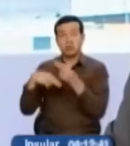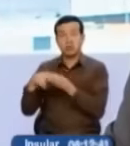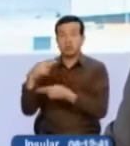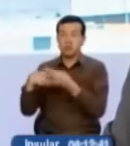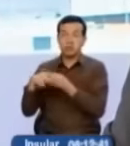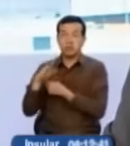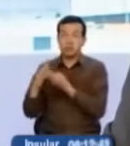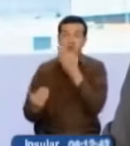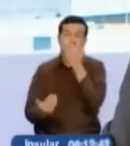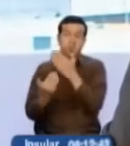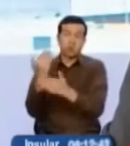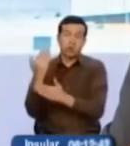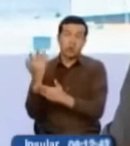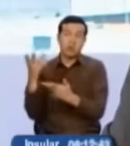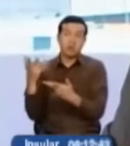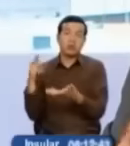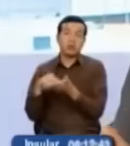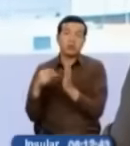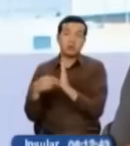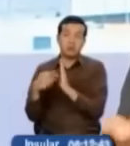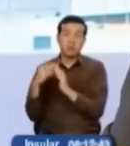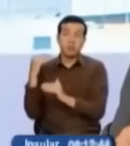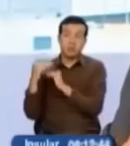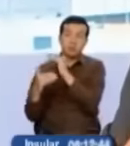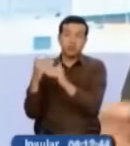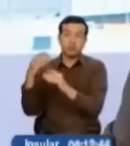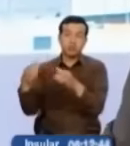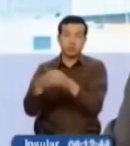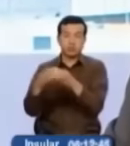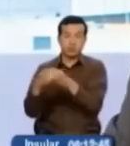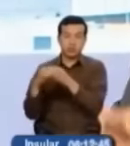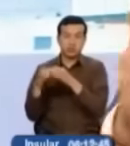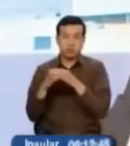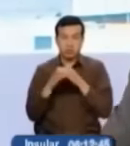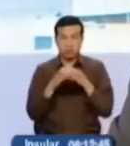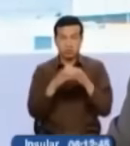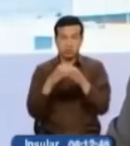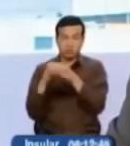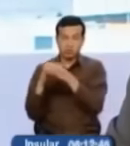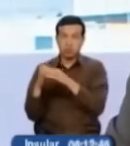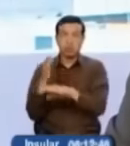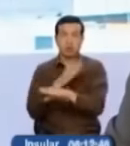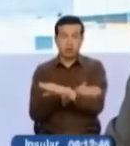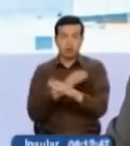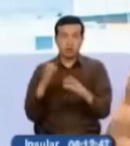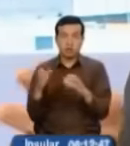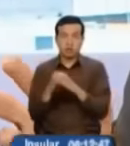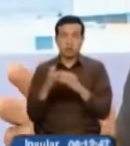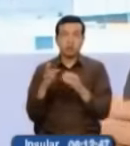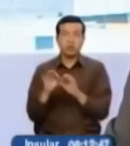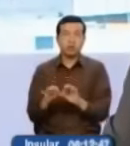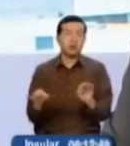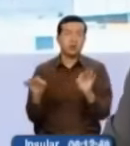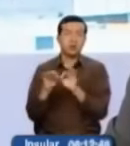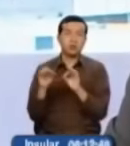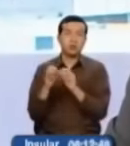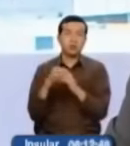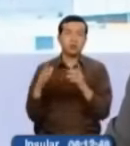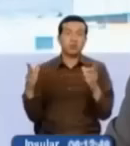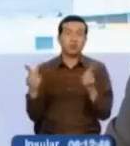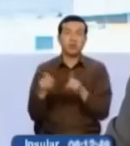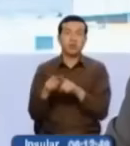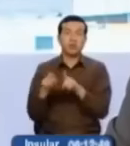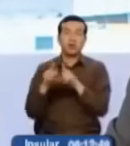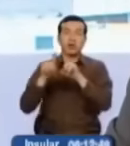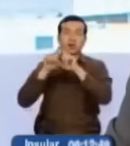popular solidaria, en base a los procesos de asociatividad que trataste tú en un programa anterior, puede ser tan grande como una